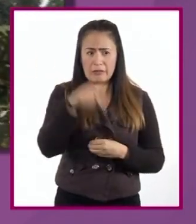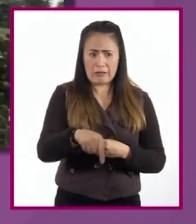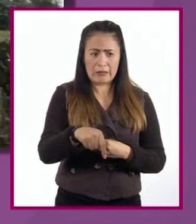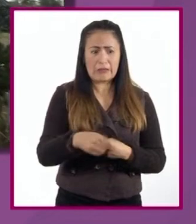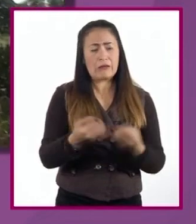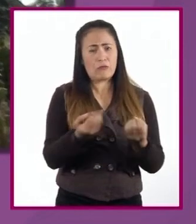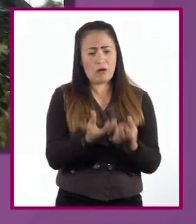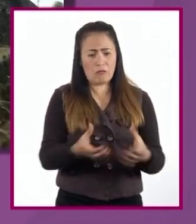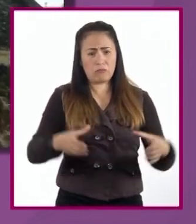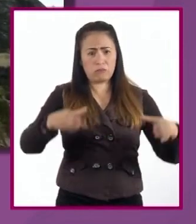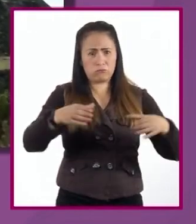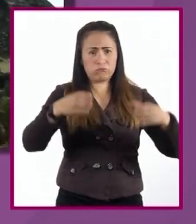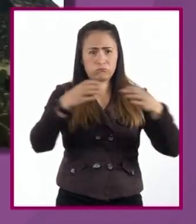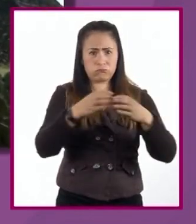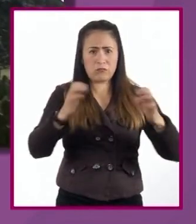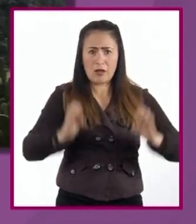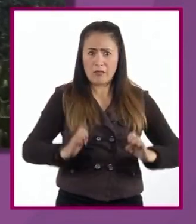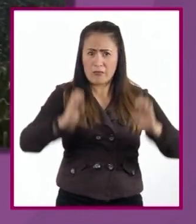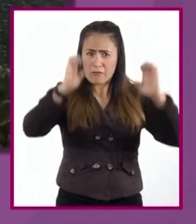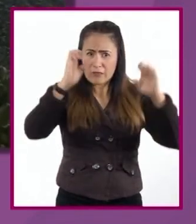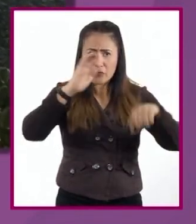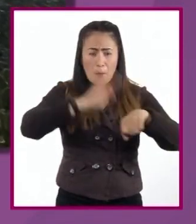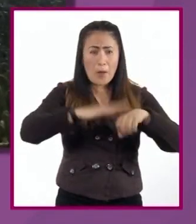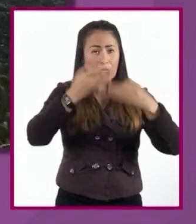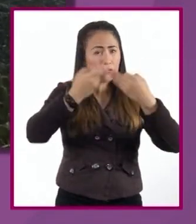importante asentamiento humano.